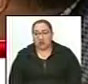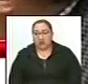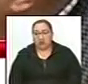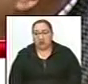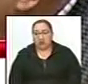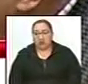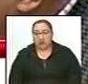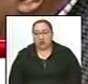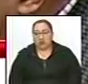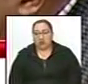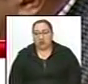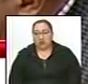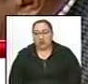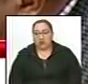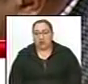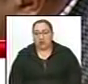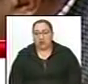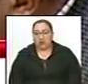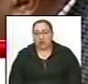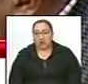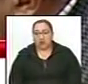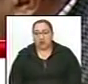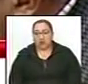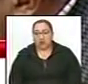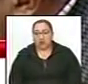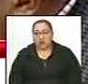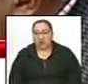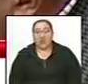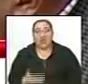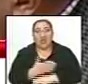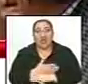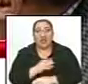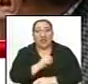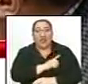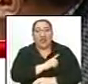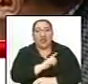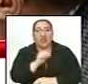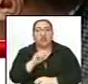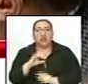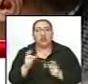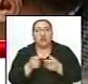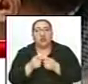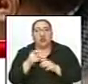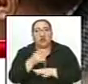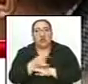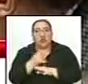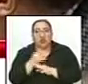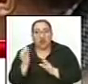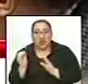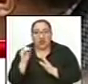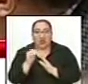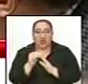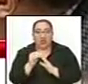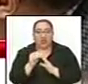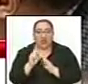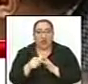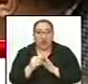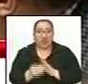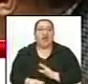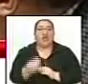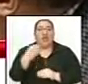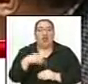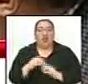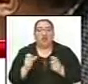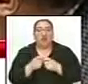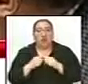ya no es un delegado. Quiero precisarle al congresista que él fue un delegado de la subcomisión de acusaciones. Fue un delegado de la